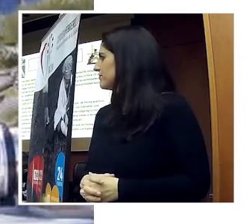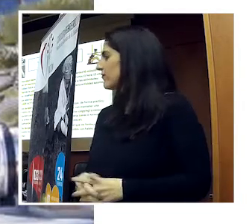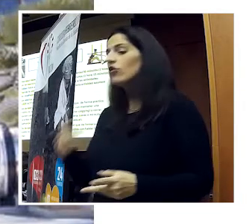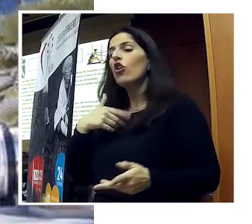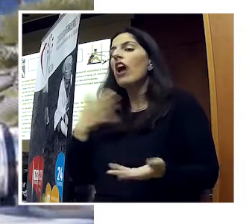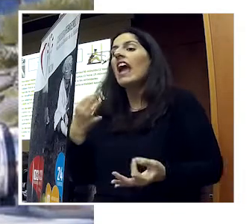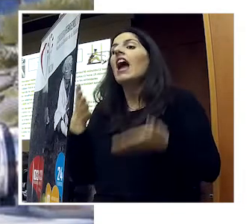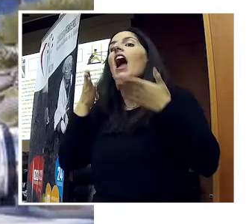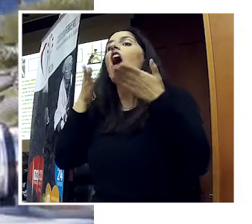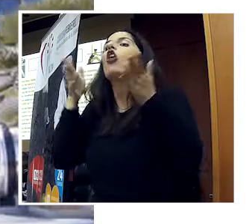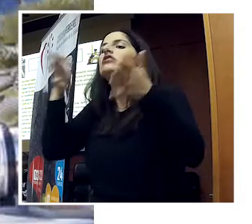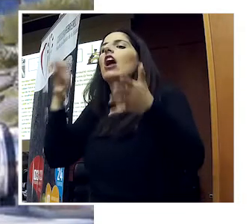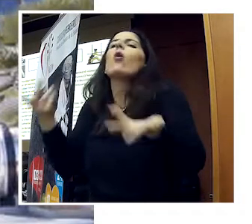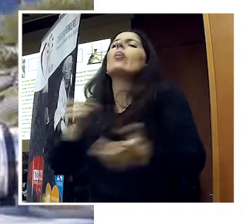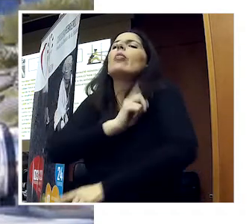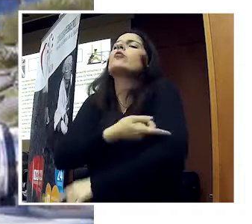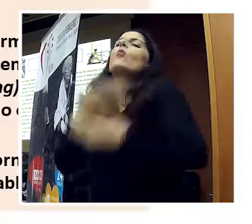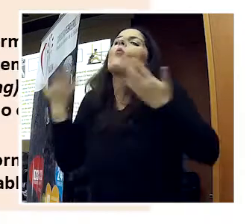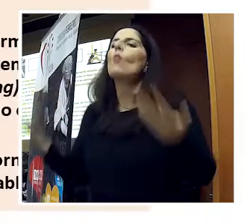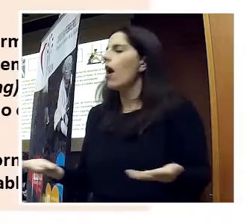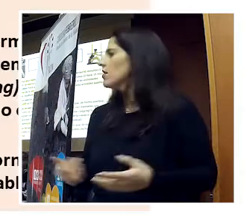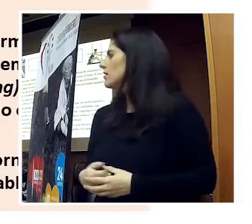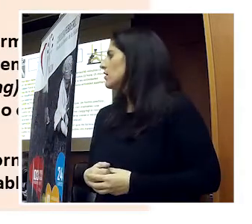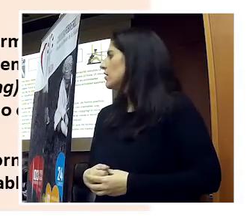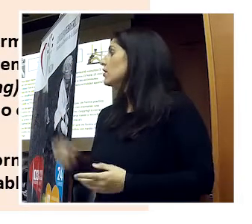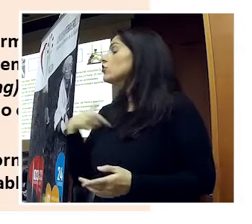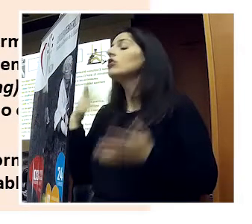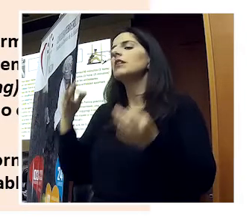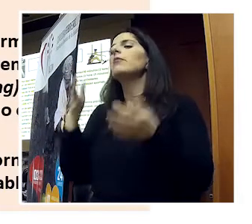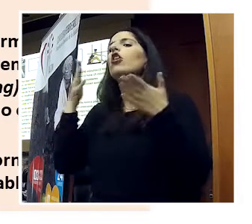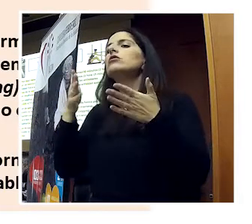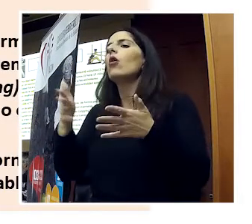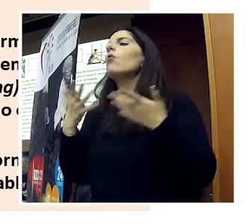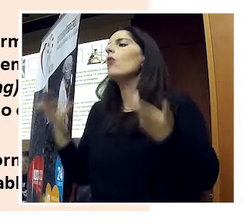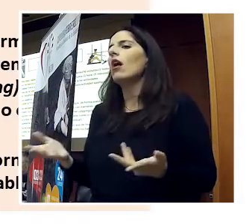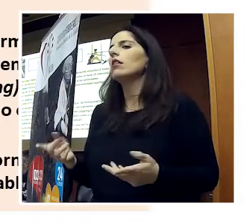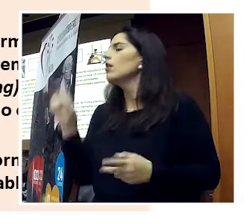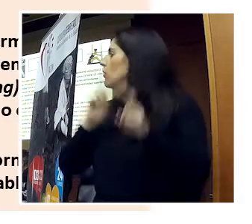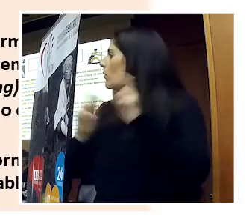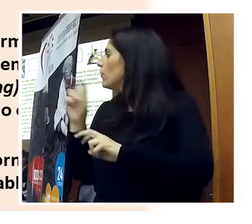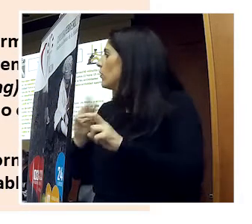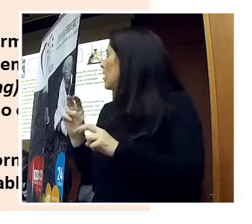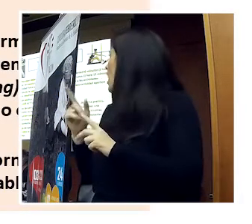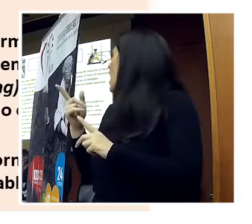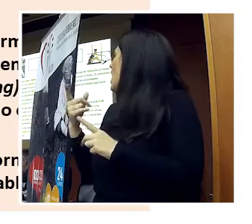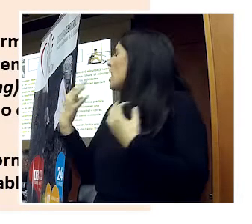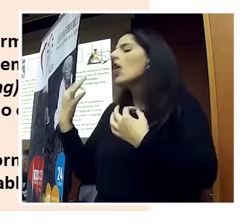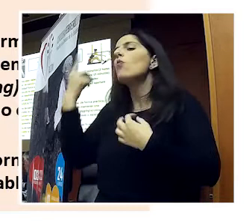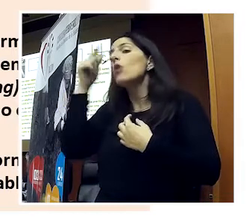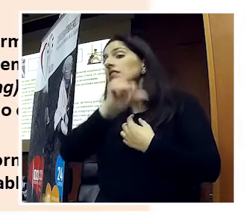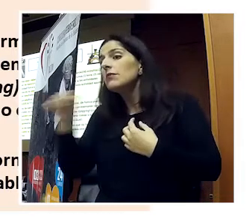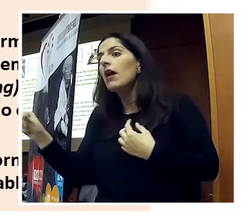recomendar nosotros a la población? Bueno, pues evidentemente más o menos lo que recomendamos de forma genérica sería que al menos intentáramos realizar